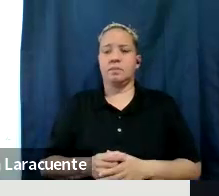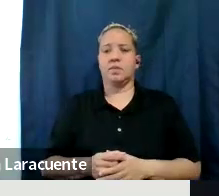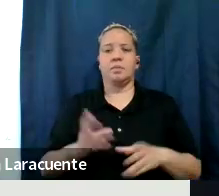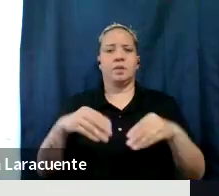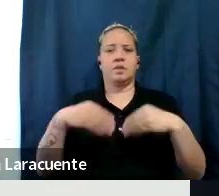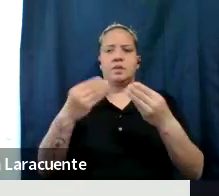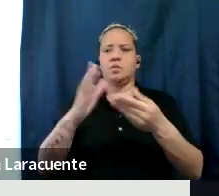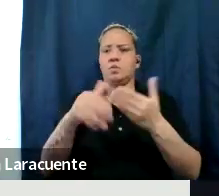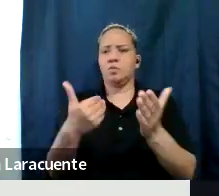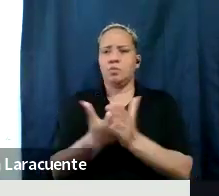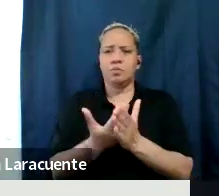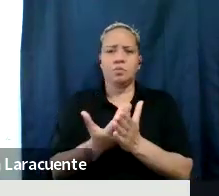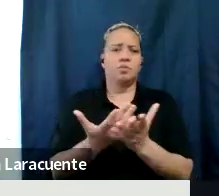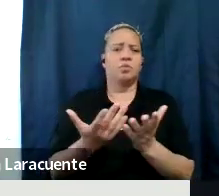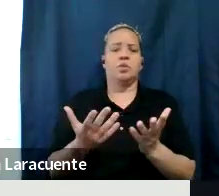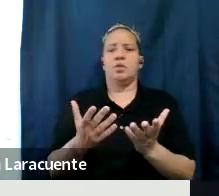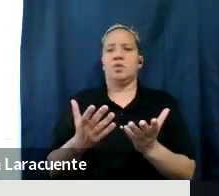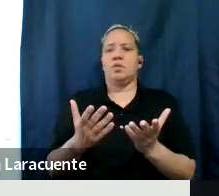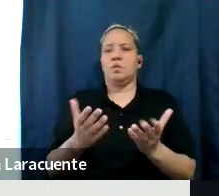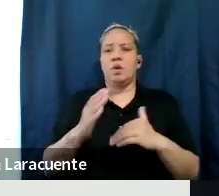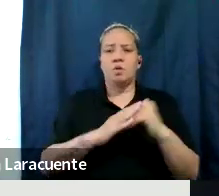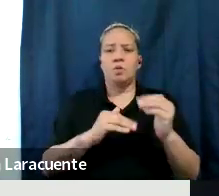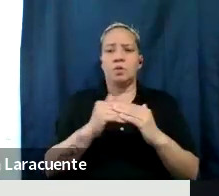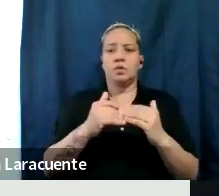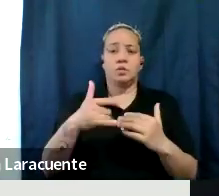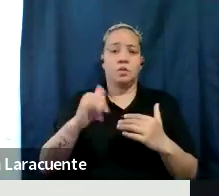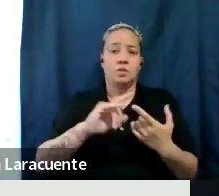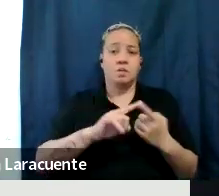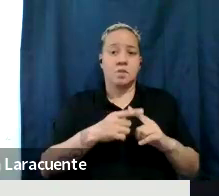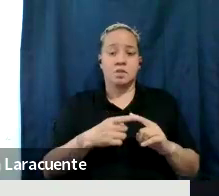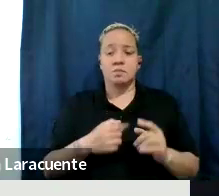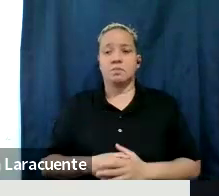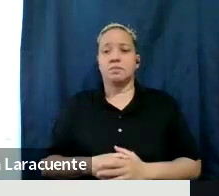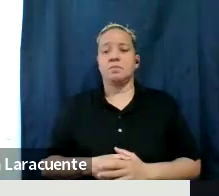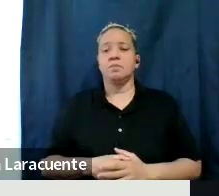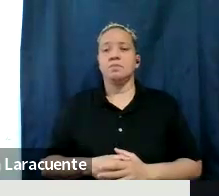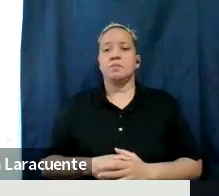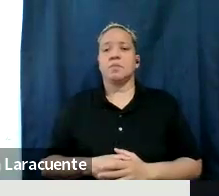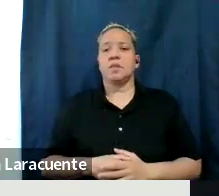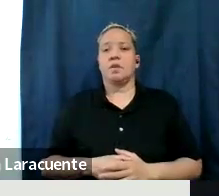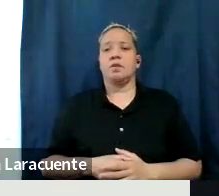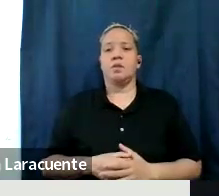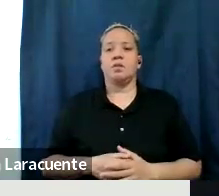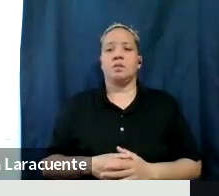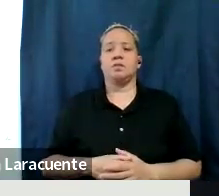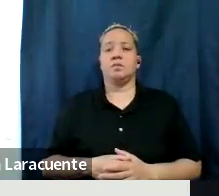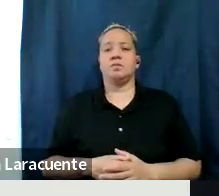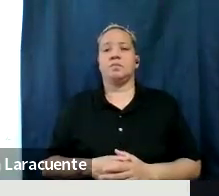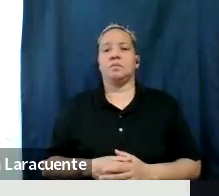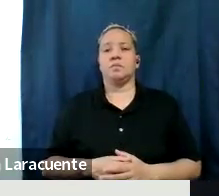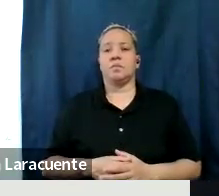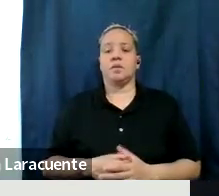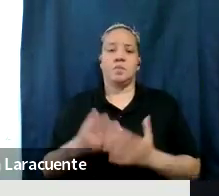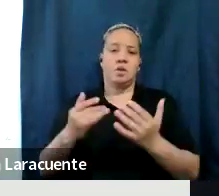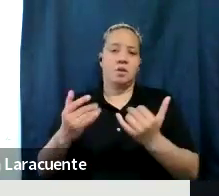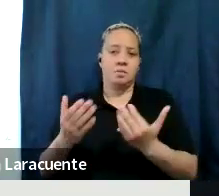las facilidades a vida y por haber cuando todavía no eran mis amigos, que es el mérito, claro, que ahora sería muy fácil, ¿no?